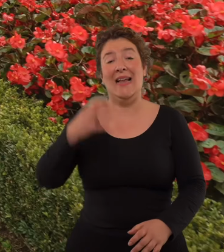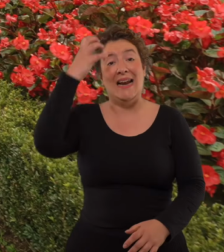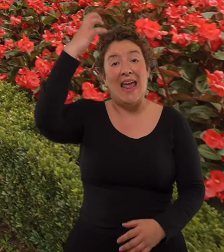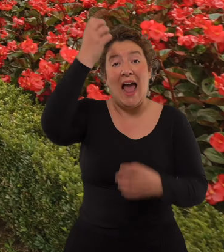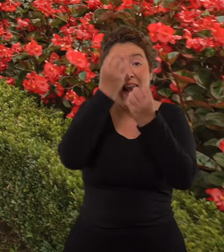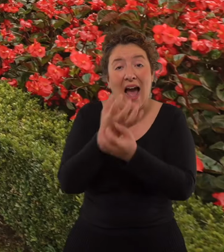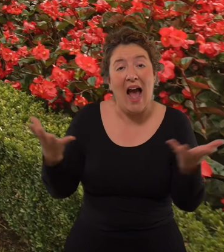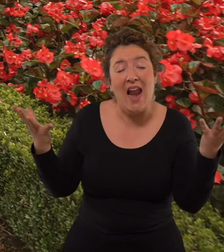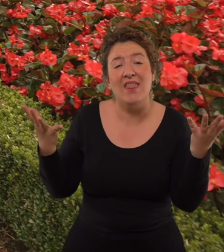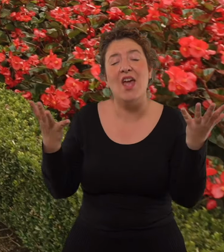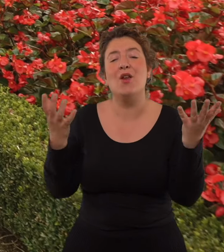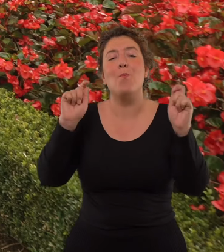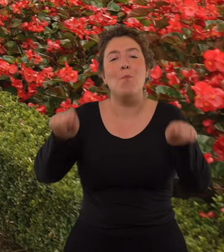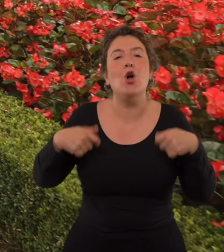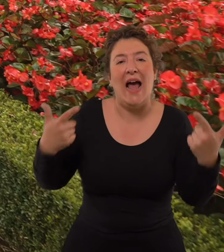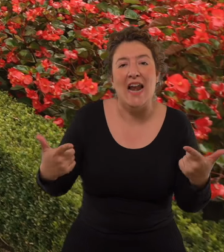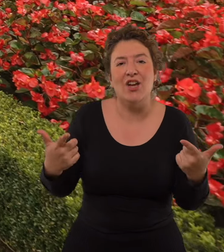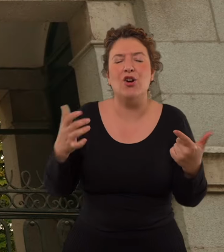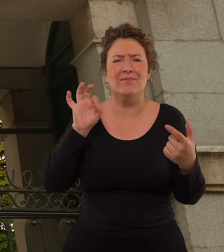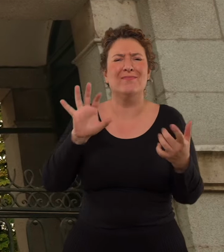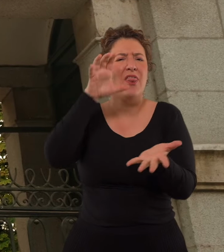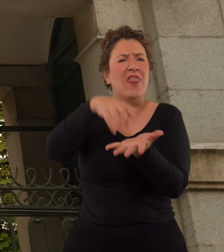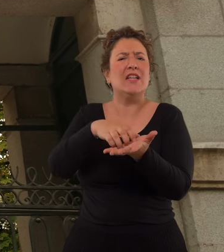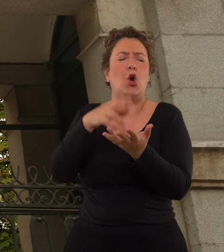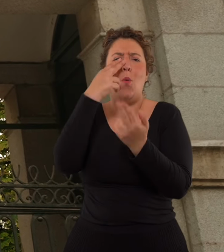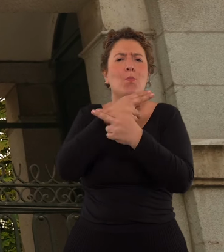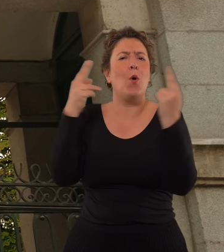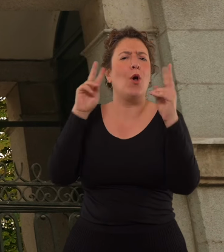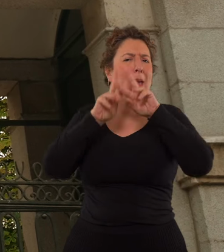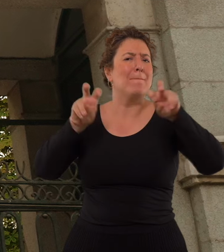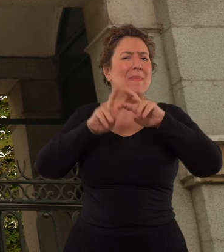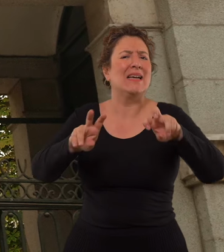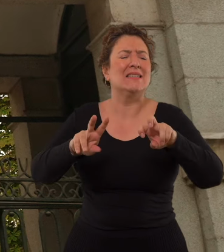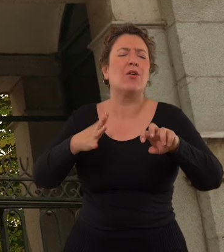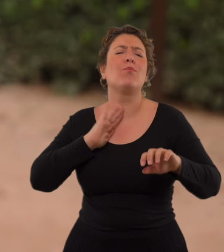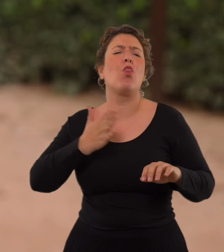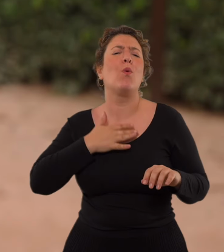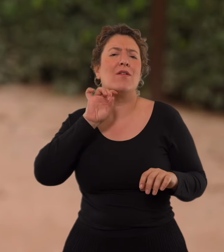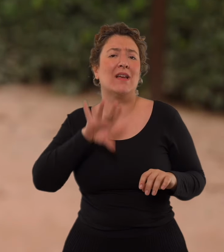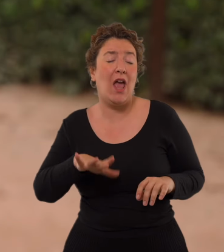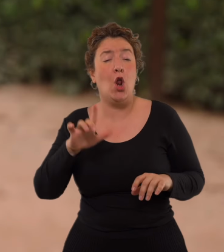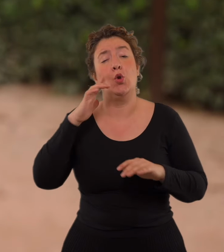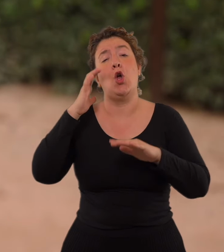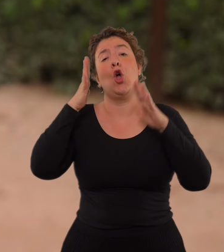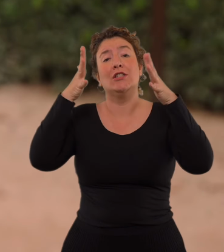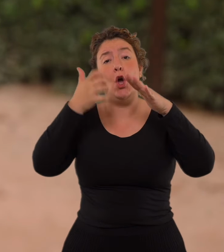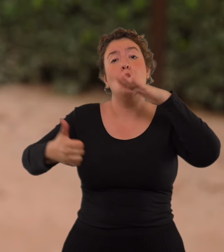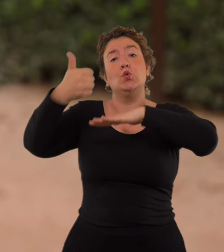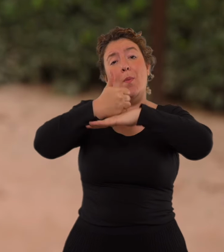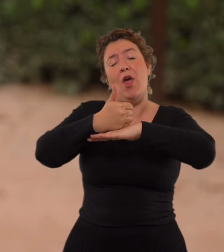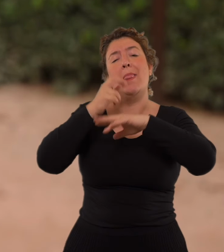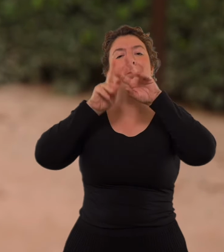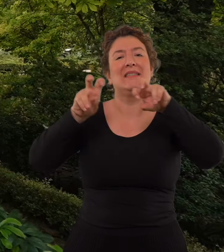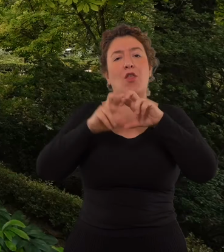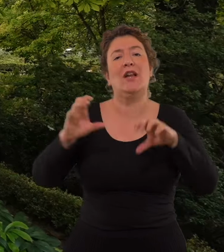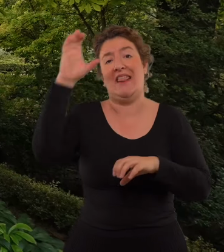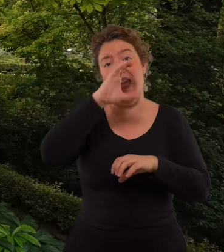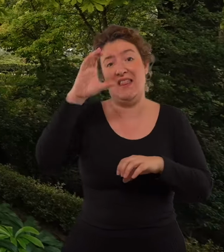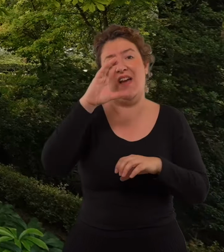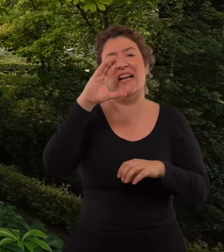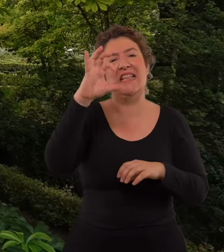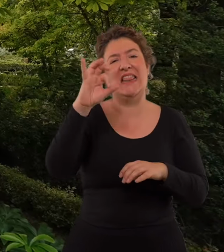El Real Jardín Botánico es un centro público de investigación, perteneciente al Consejo Superior de Investigaciones Científicas, el CSIC.